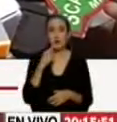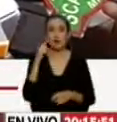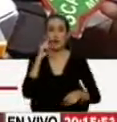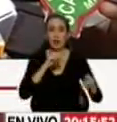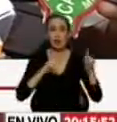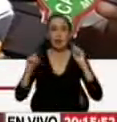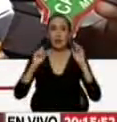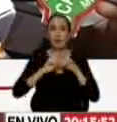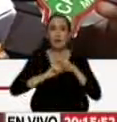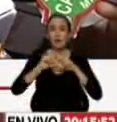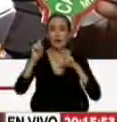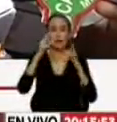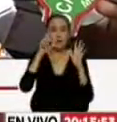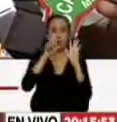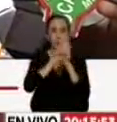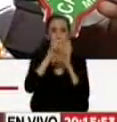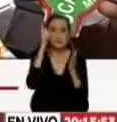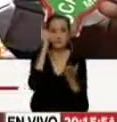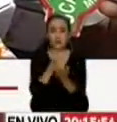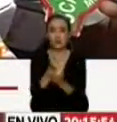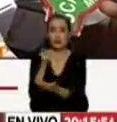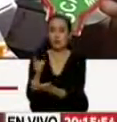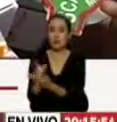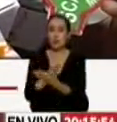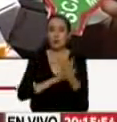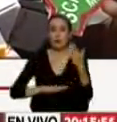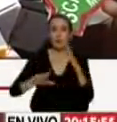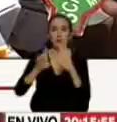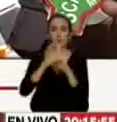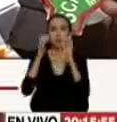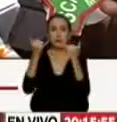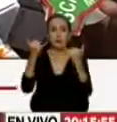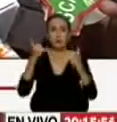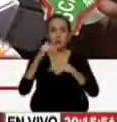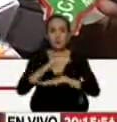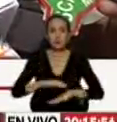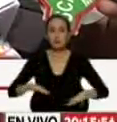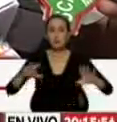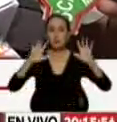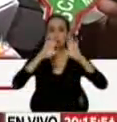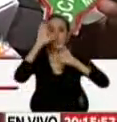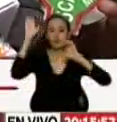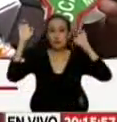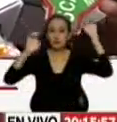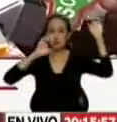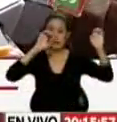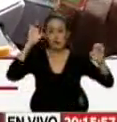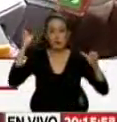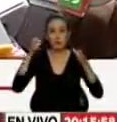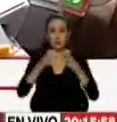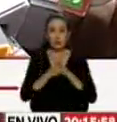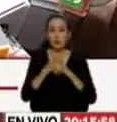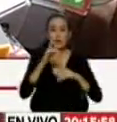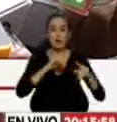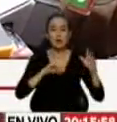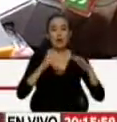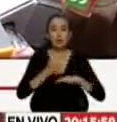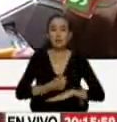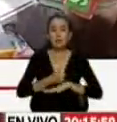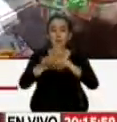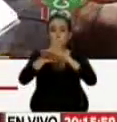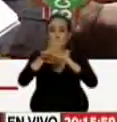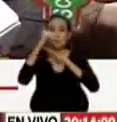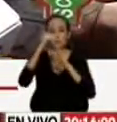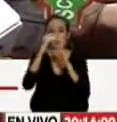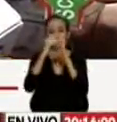varios decretos ejecutivos, por ejemplo, el decreto ejecutivo para que manejen el sector estratégico. Es decir, había una jerarquía que iba